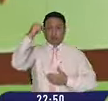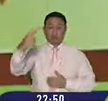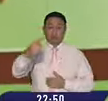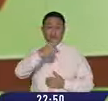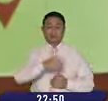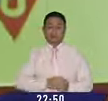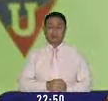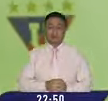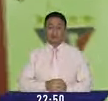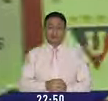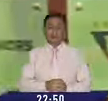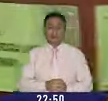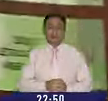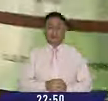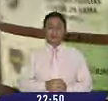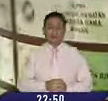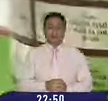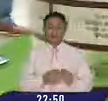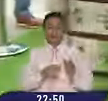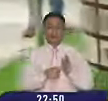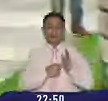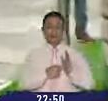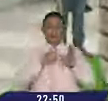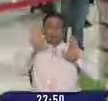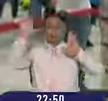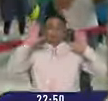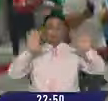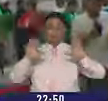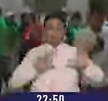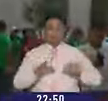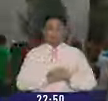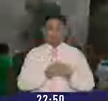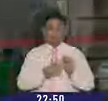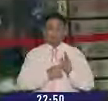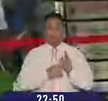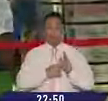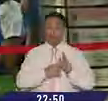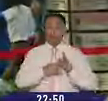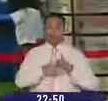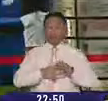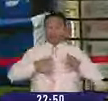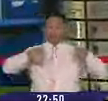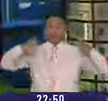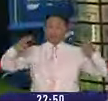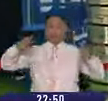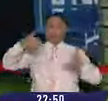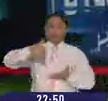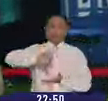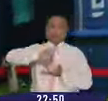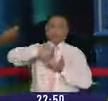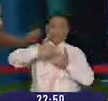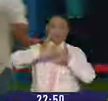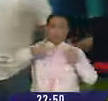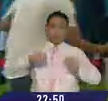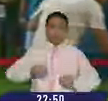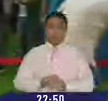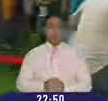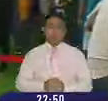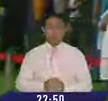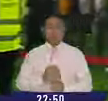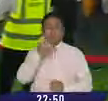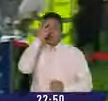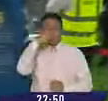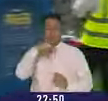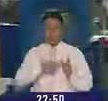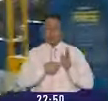Aquí viviendo un poquito de lo que es este Museo Conmebol. Una réplica gigantesca de la Conmebol Libertadores, hermosa, que se